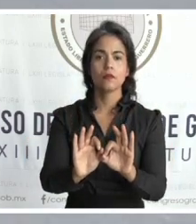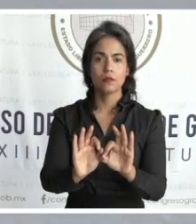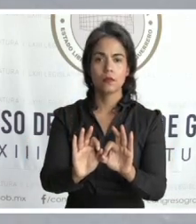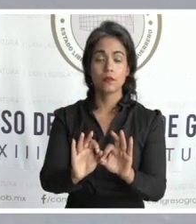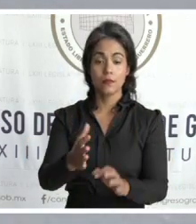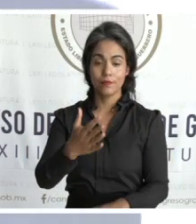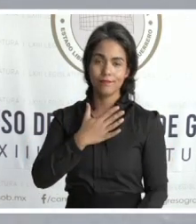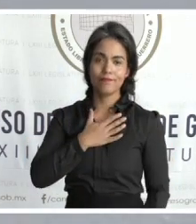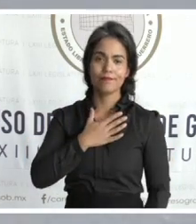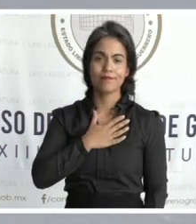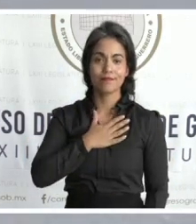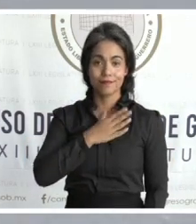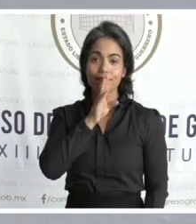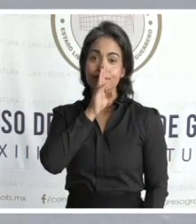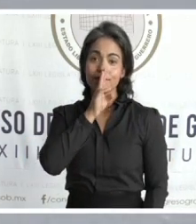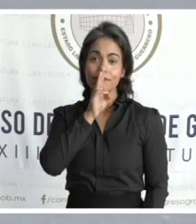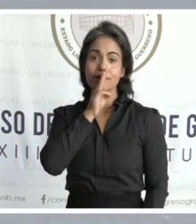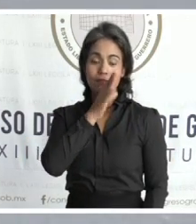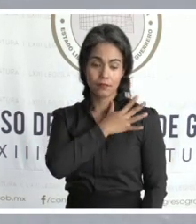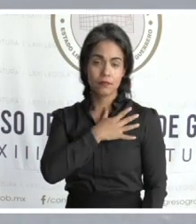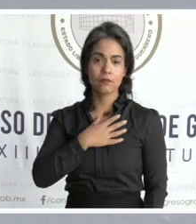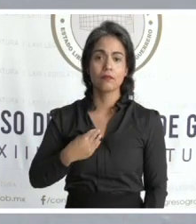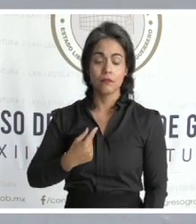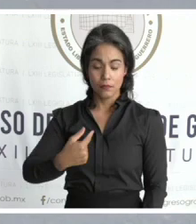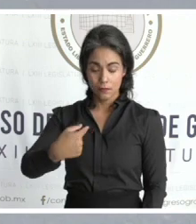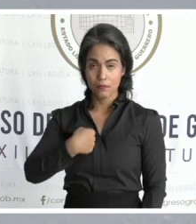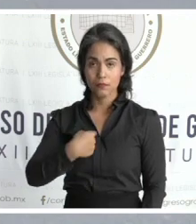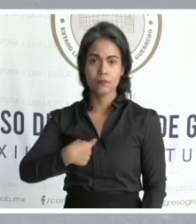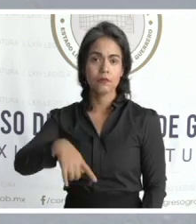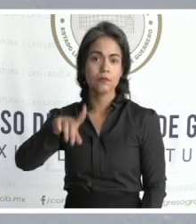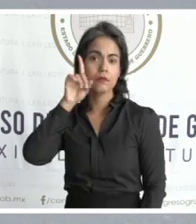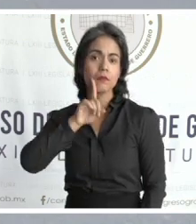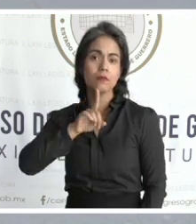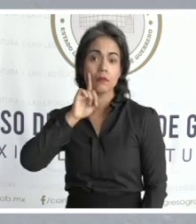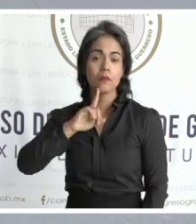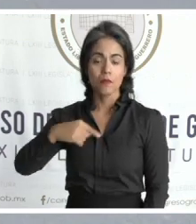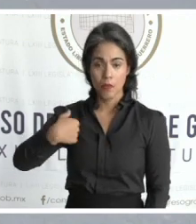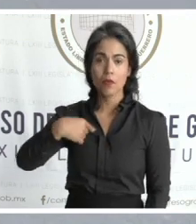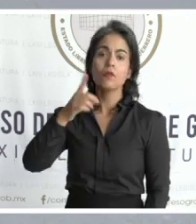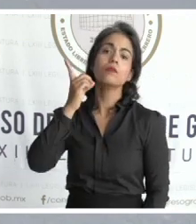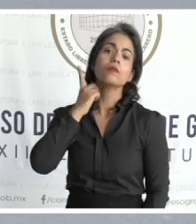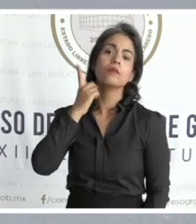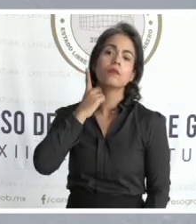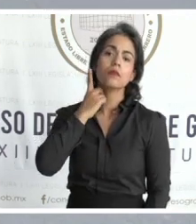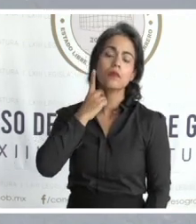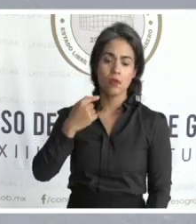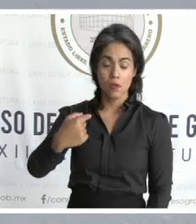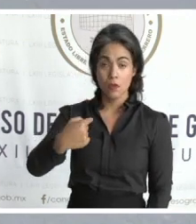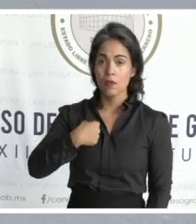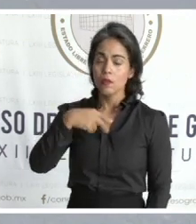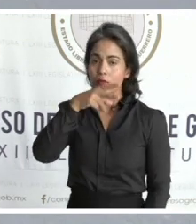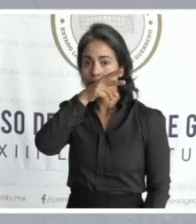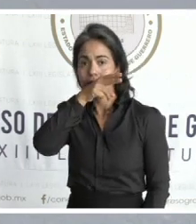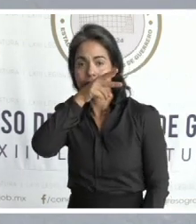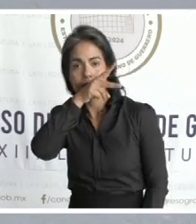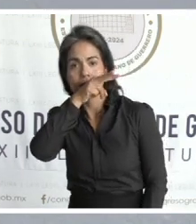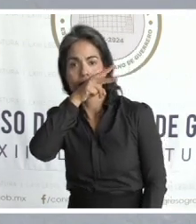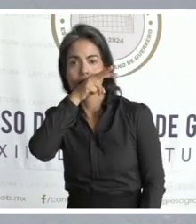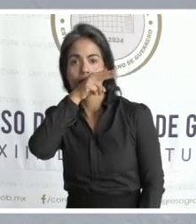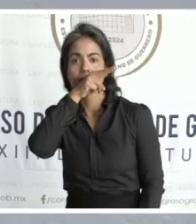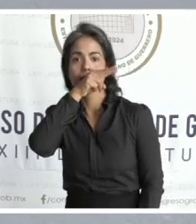Como madre, como mujer y como legisladora, me ocupa y me